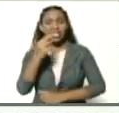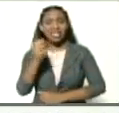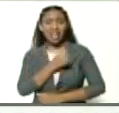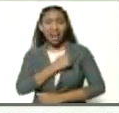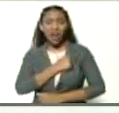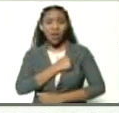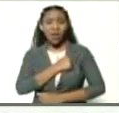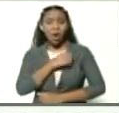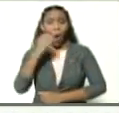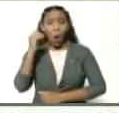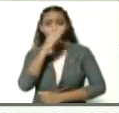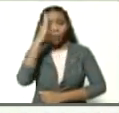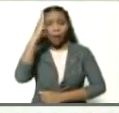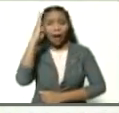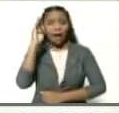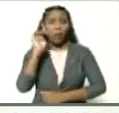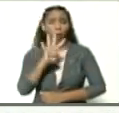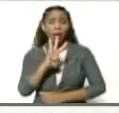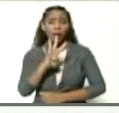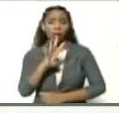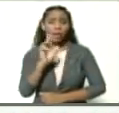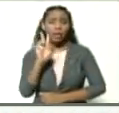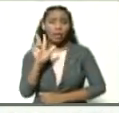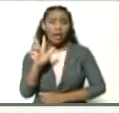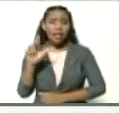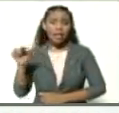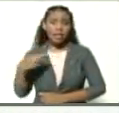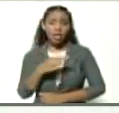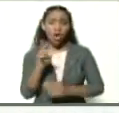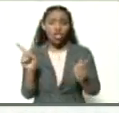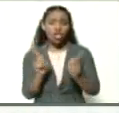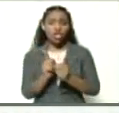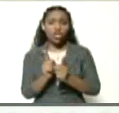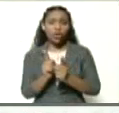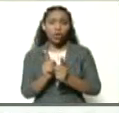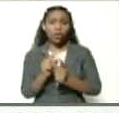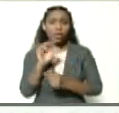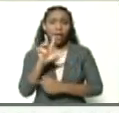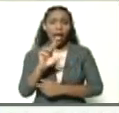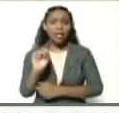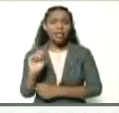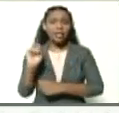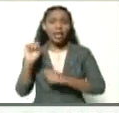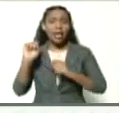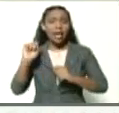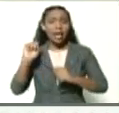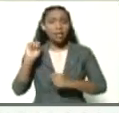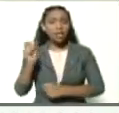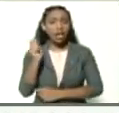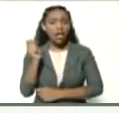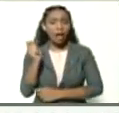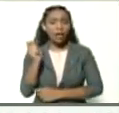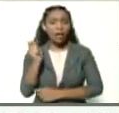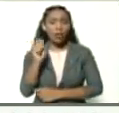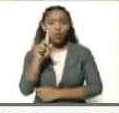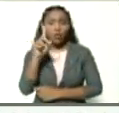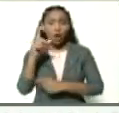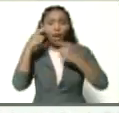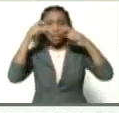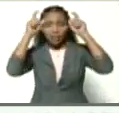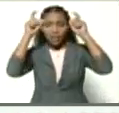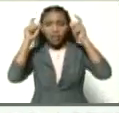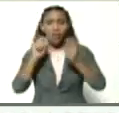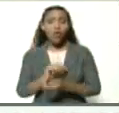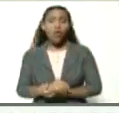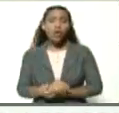Tuy, 3 Río Chico, 3 en Charallave, 1 en Andrés Bello, 1 en Santa